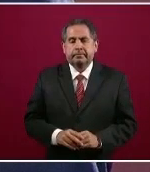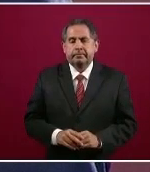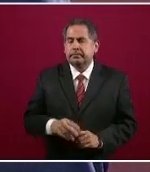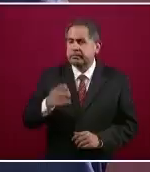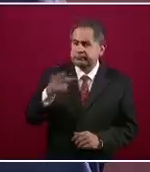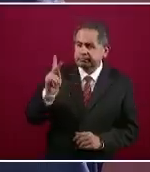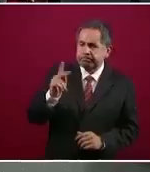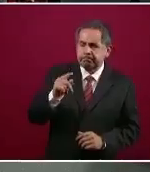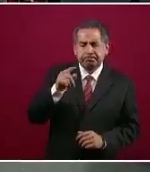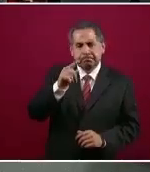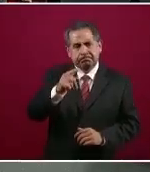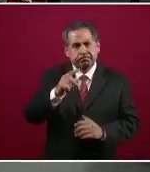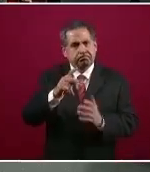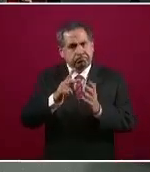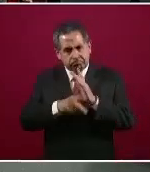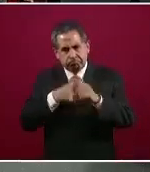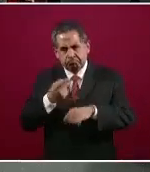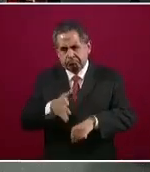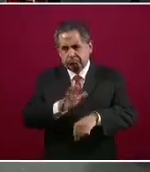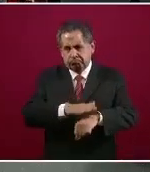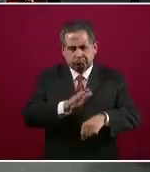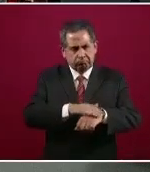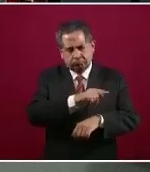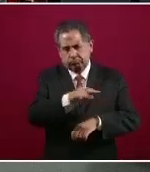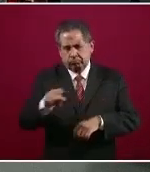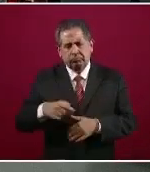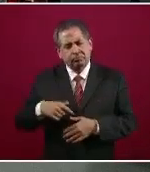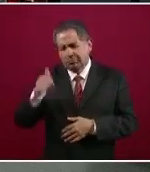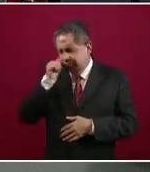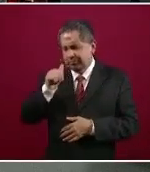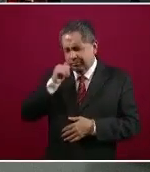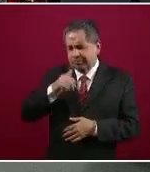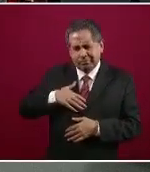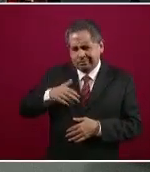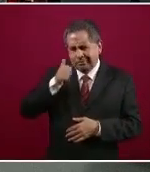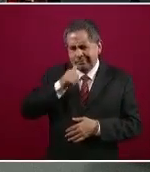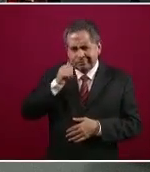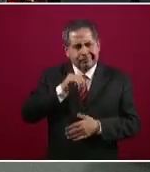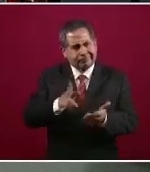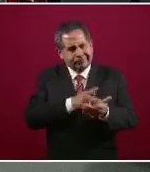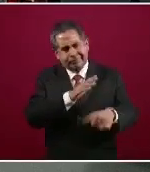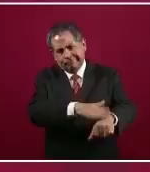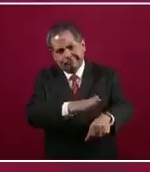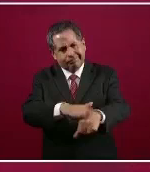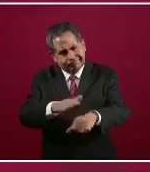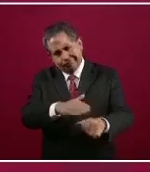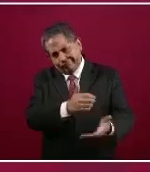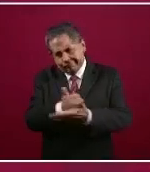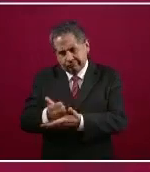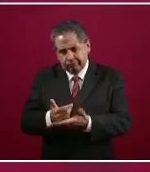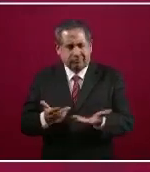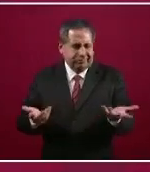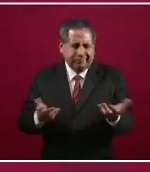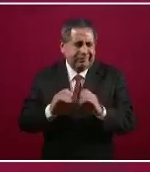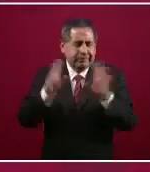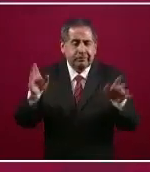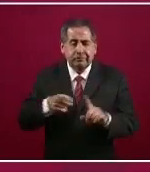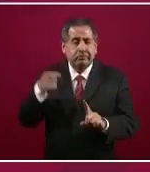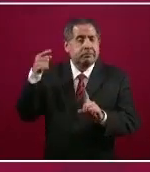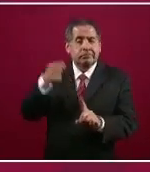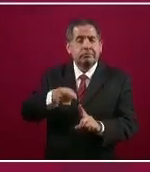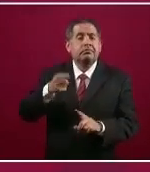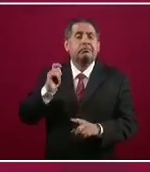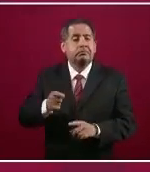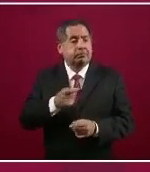Pero usted va a reiterar este llamado entonces. Sí, todos los días. Si se trata de, imagínense, de